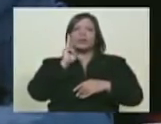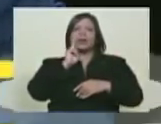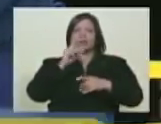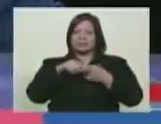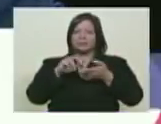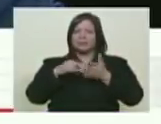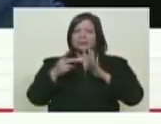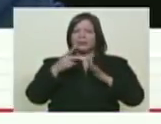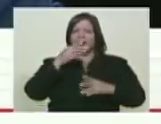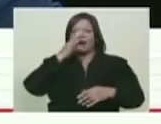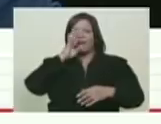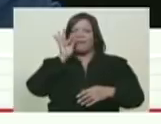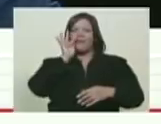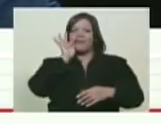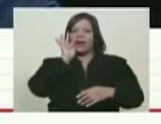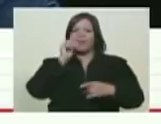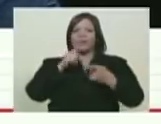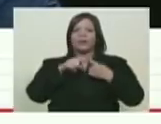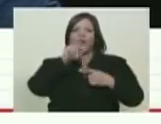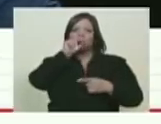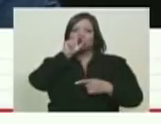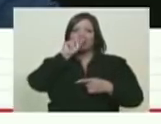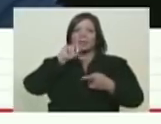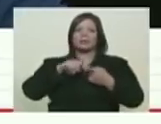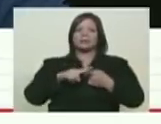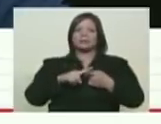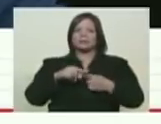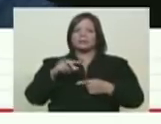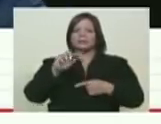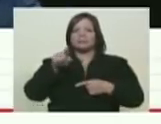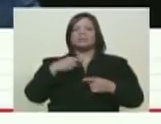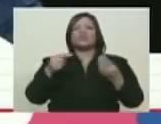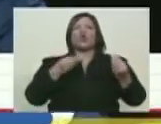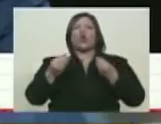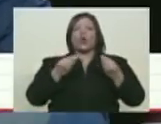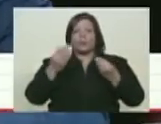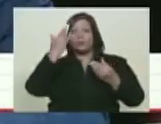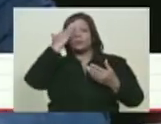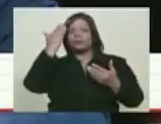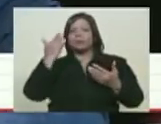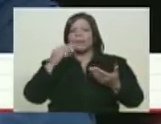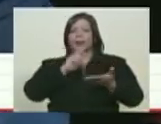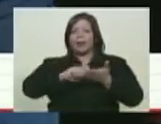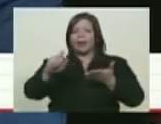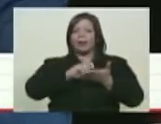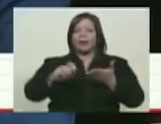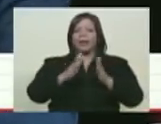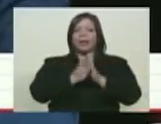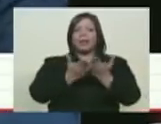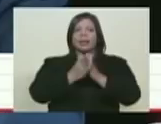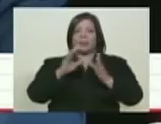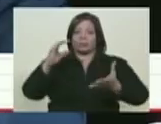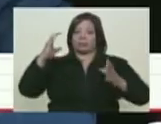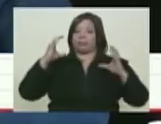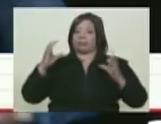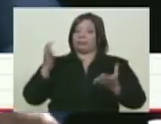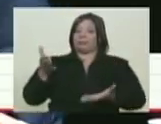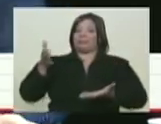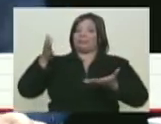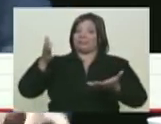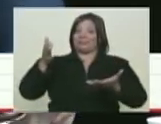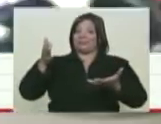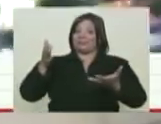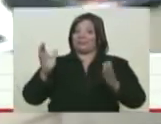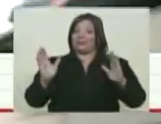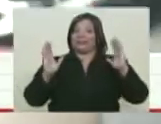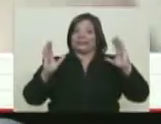2. Con dos de número. Con dos de número. ¿Cómo ves ese fenómeno? Porque tú que eres un hombre capaz de escribir un libro de este grueso y otro de